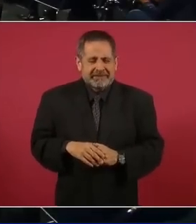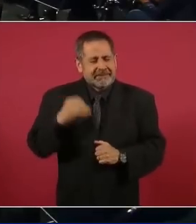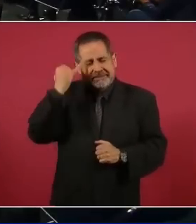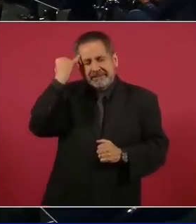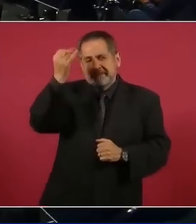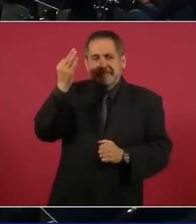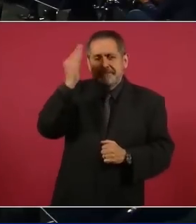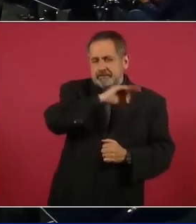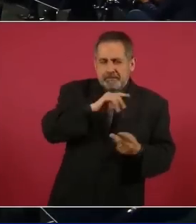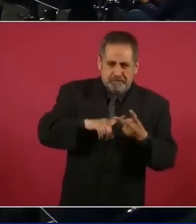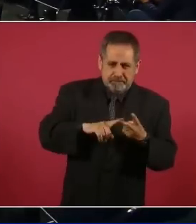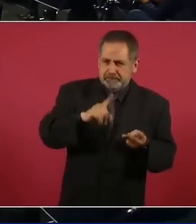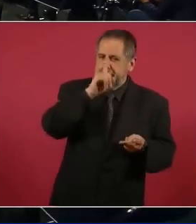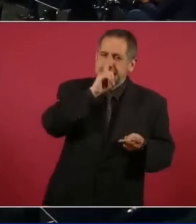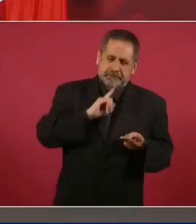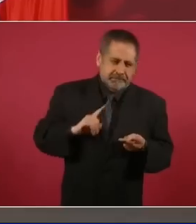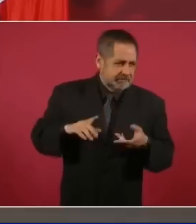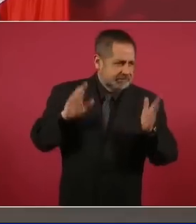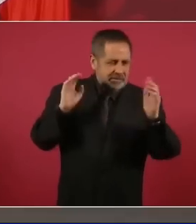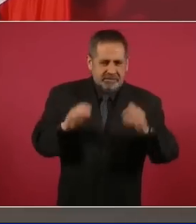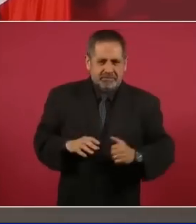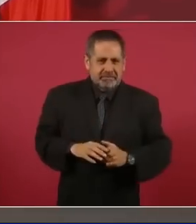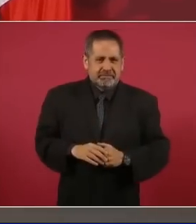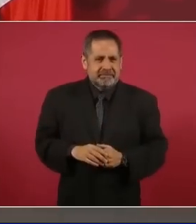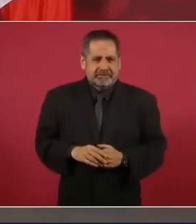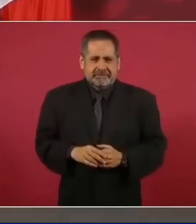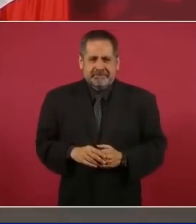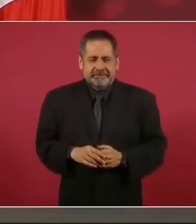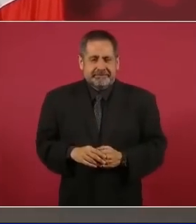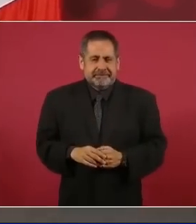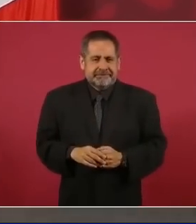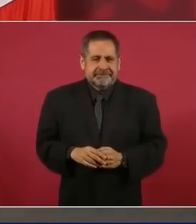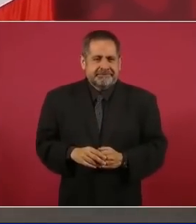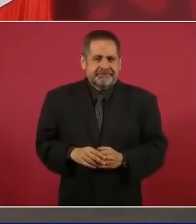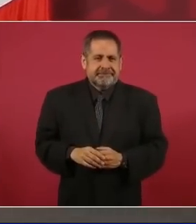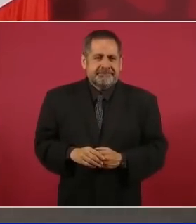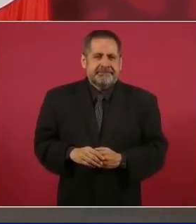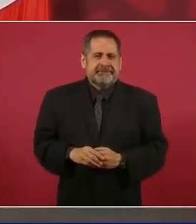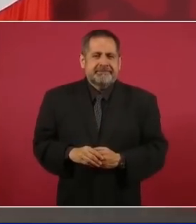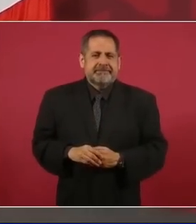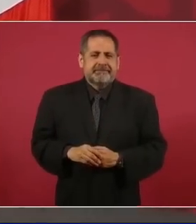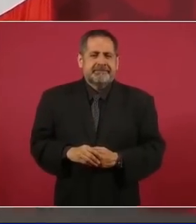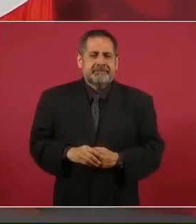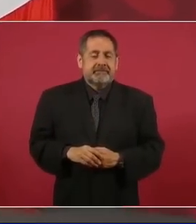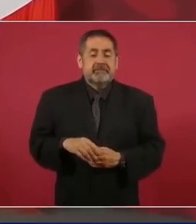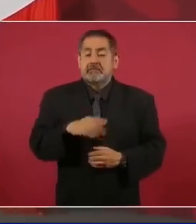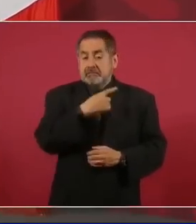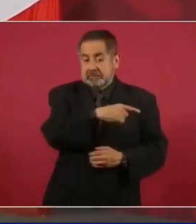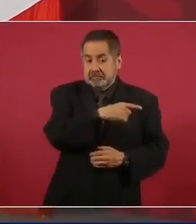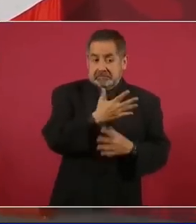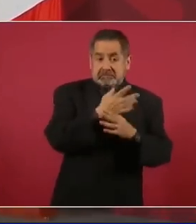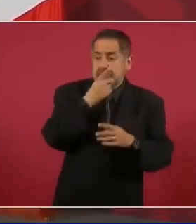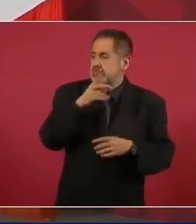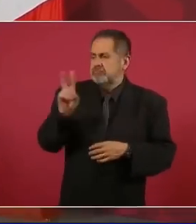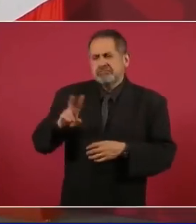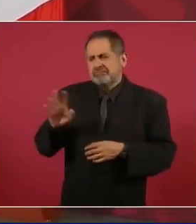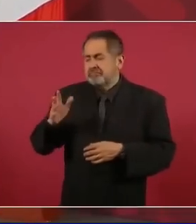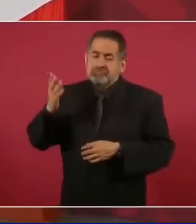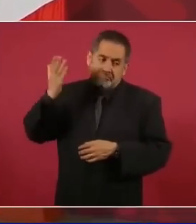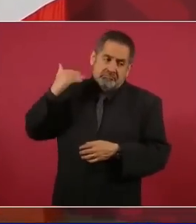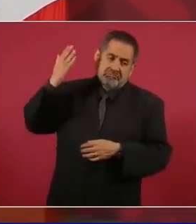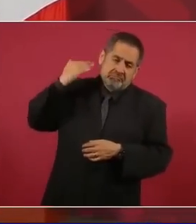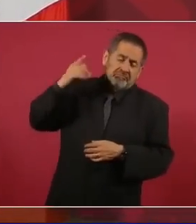sofismas, mentiras. Decían, es que en el gobierno de Porfirio Díaz